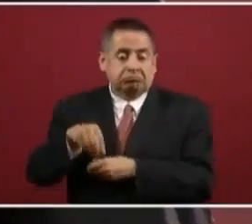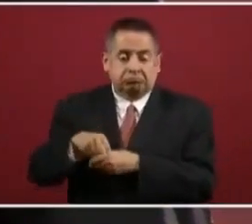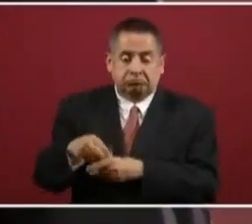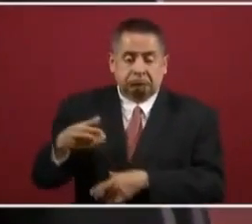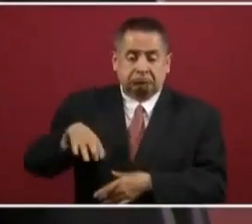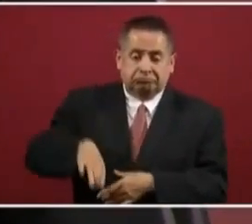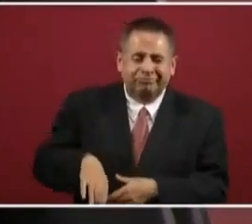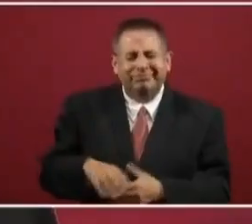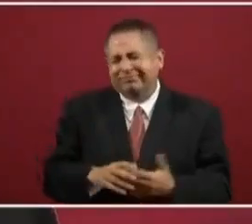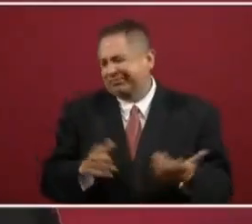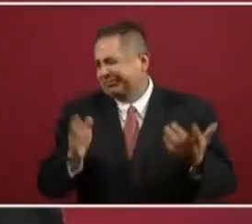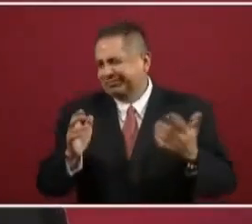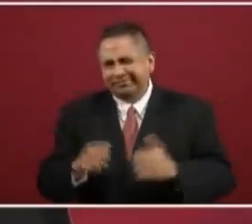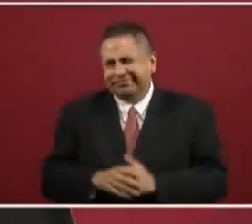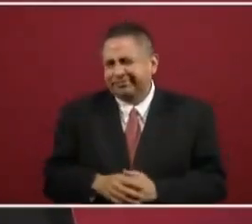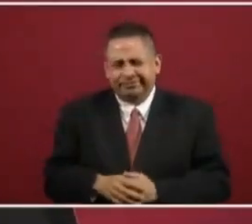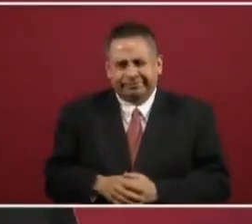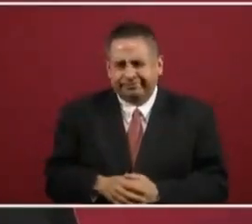secreta